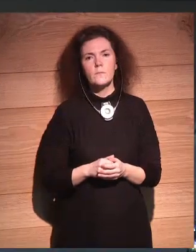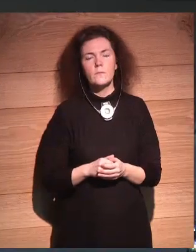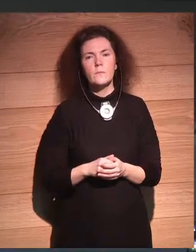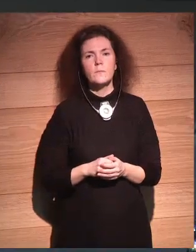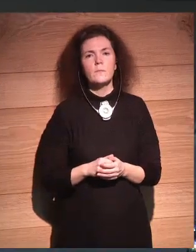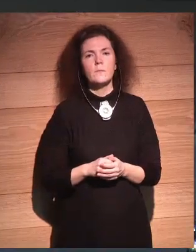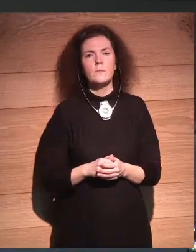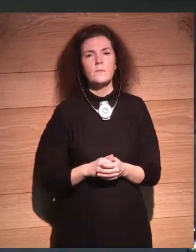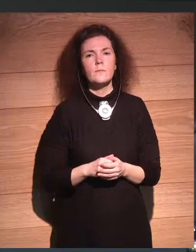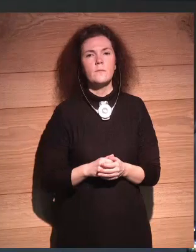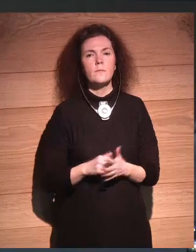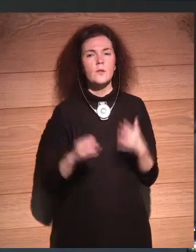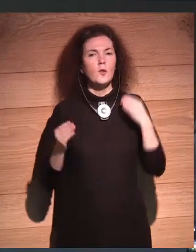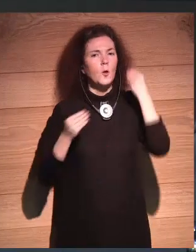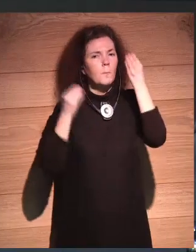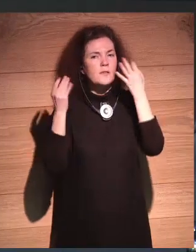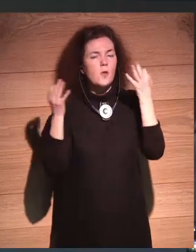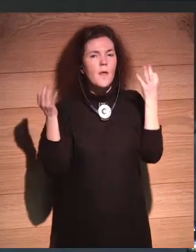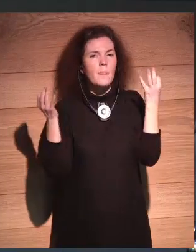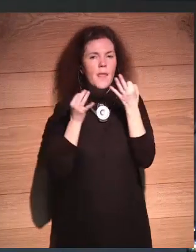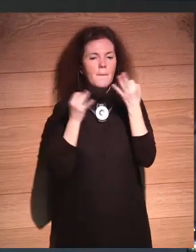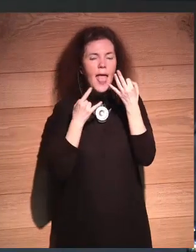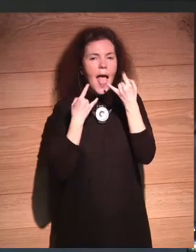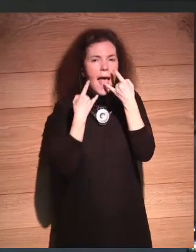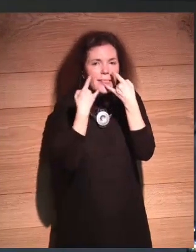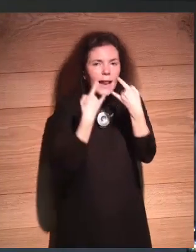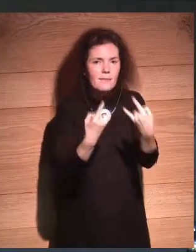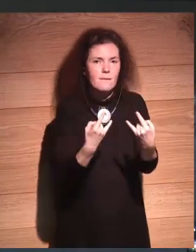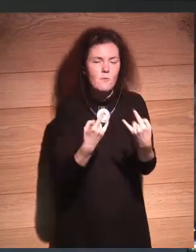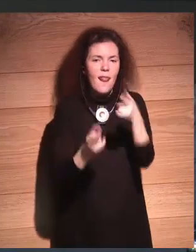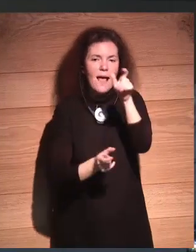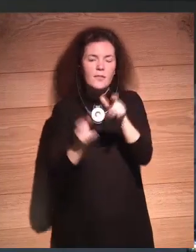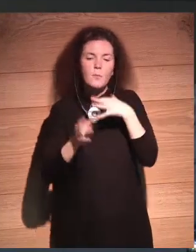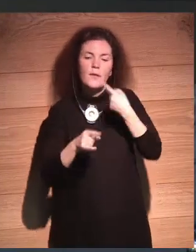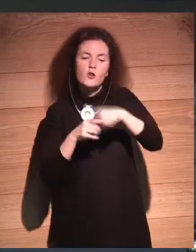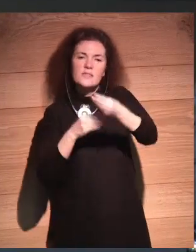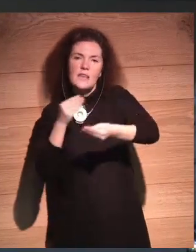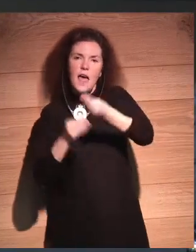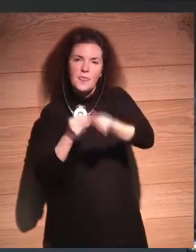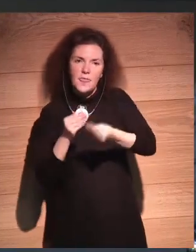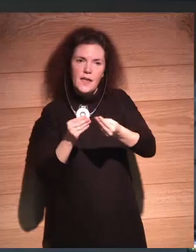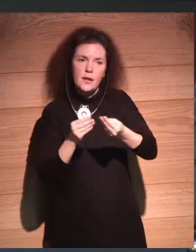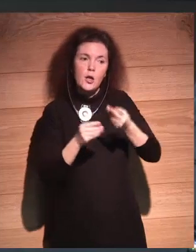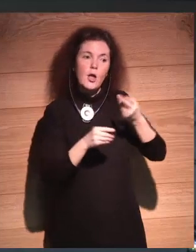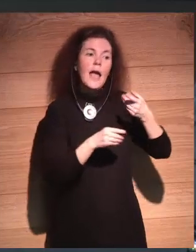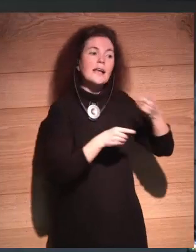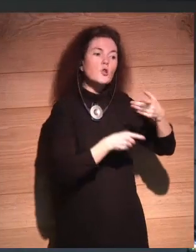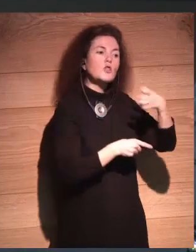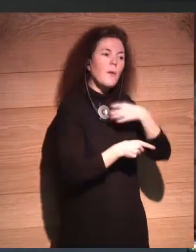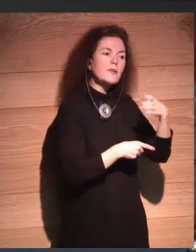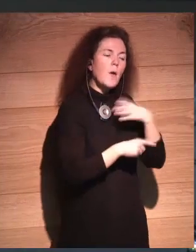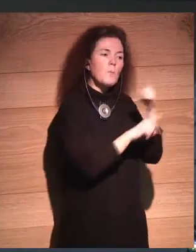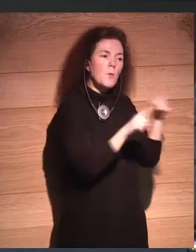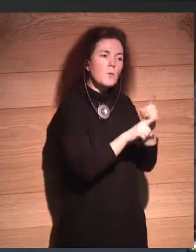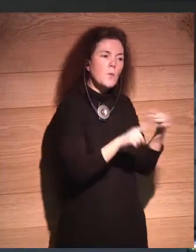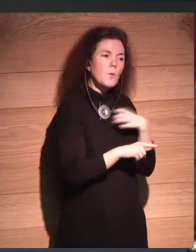en que sea atractivo, que la gente pueda hacer cosas y no regular todo lo que no se puede hacer, porque no podemos prohibir todo, porque